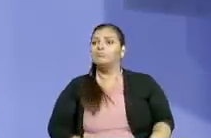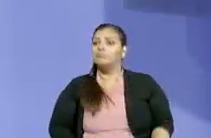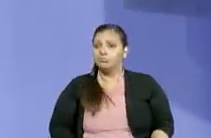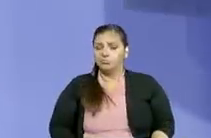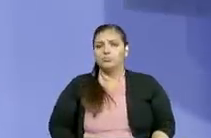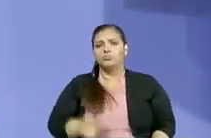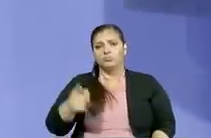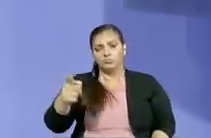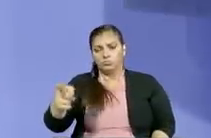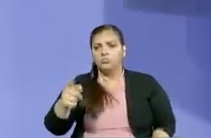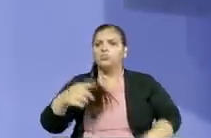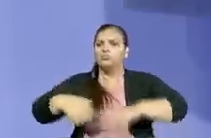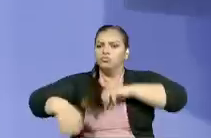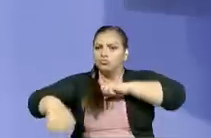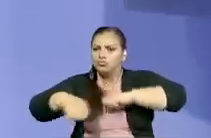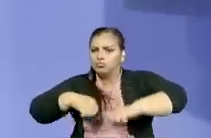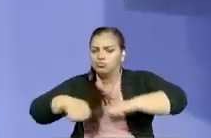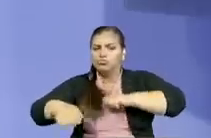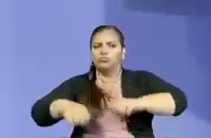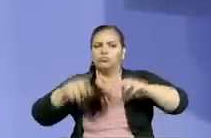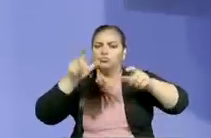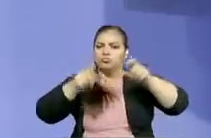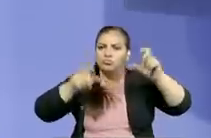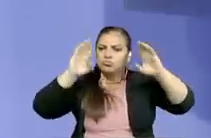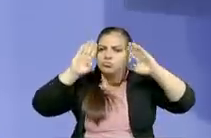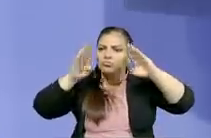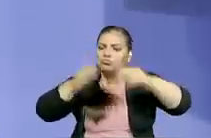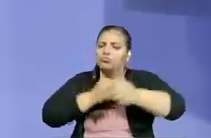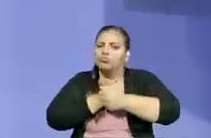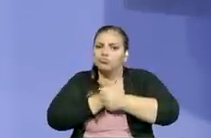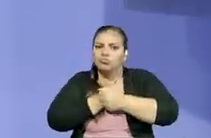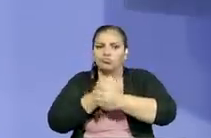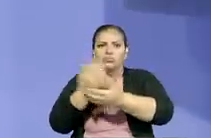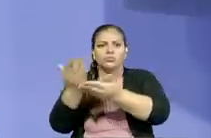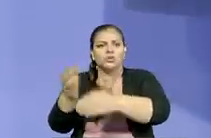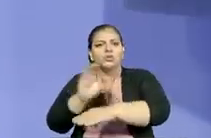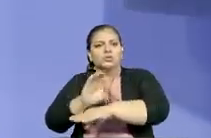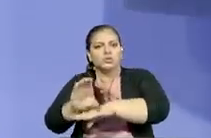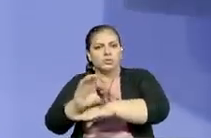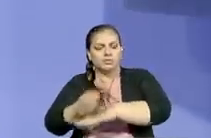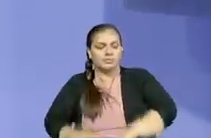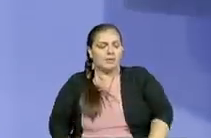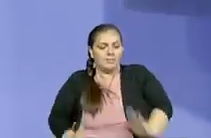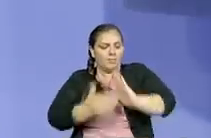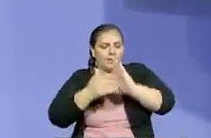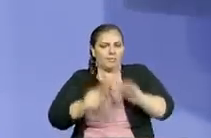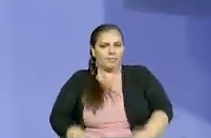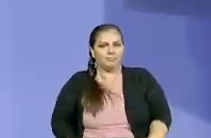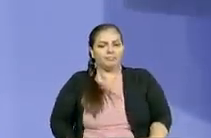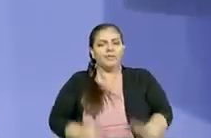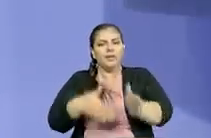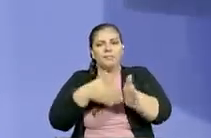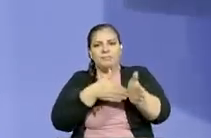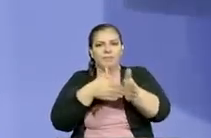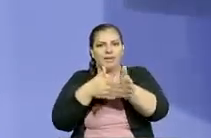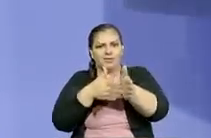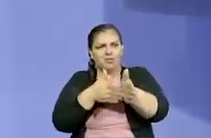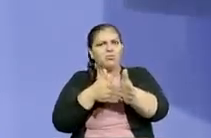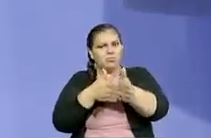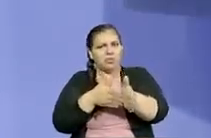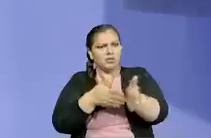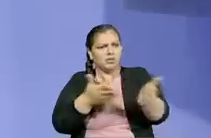ejemplo. Metrovía se ha hecho, sí, pero hay que hacer más troncales. Puentes hemos hecho, sí, pero hay que hacer por lo